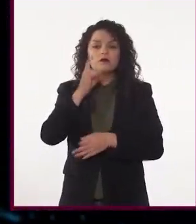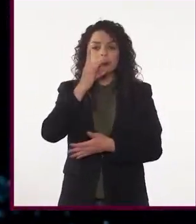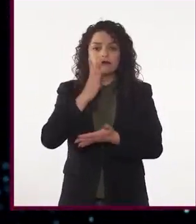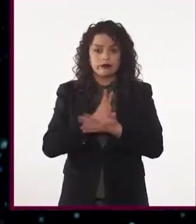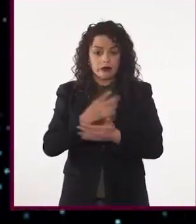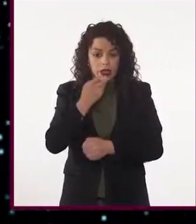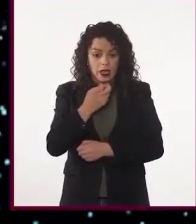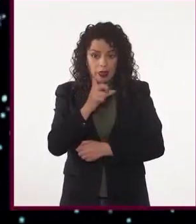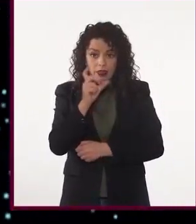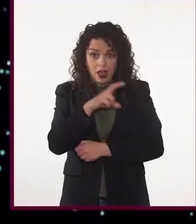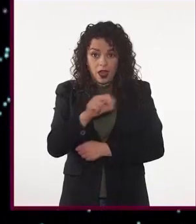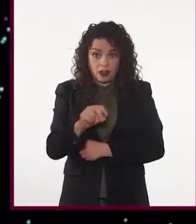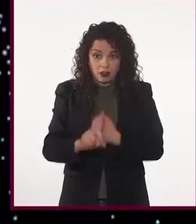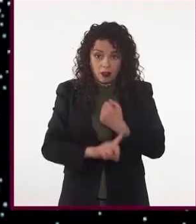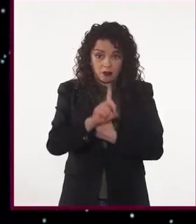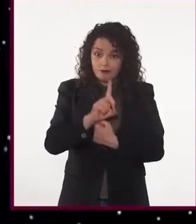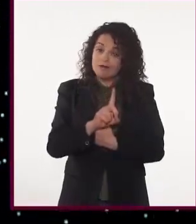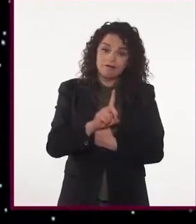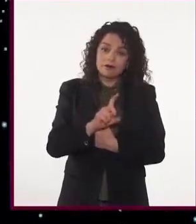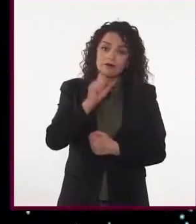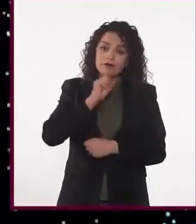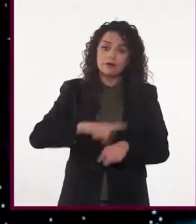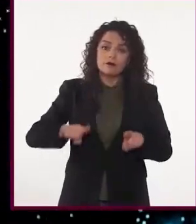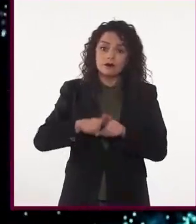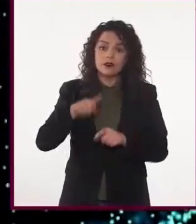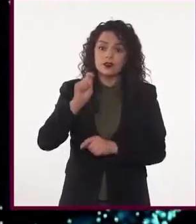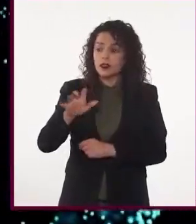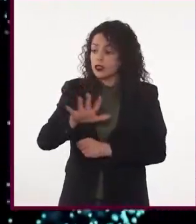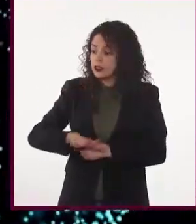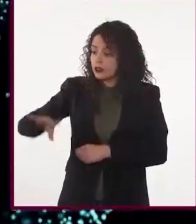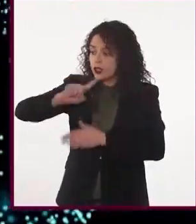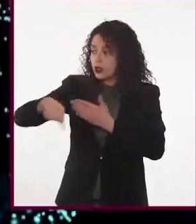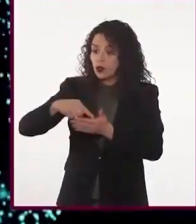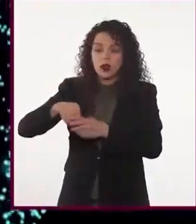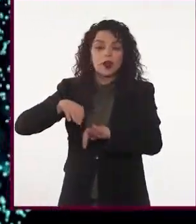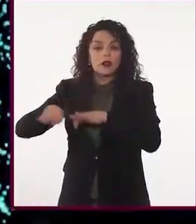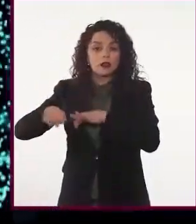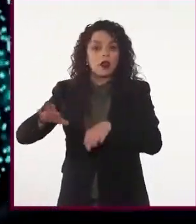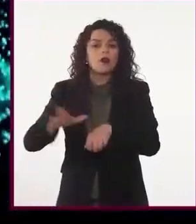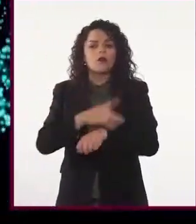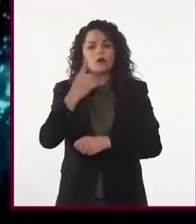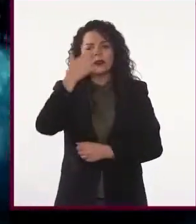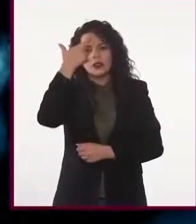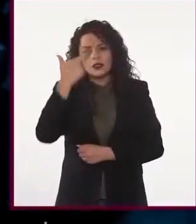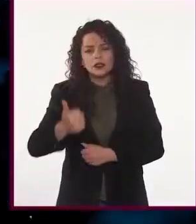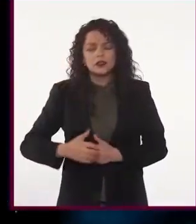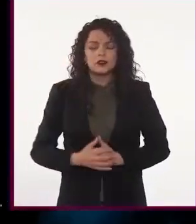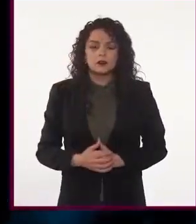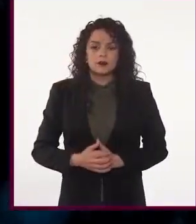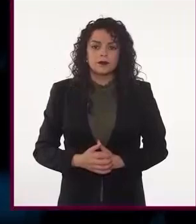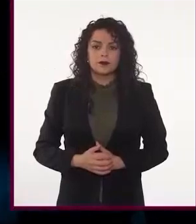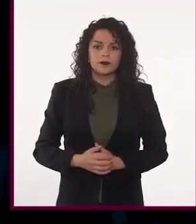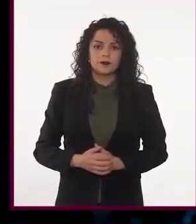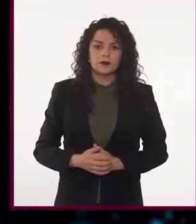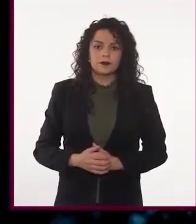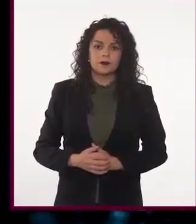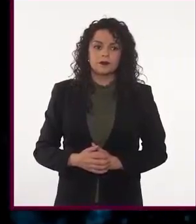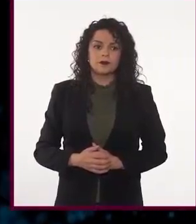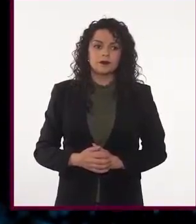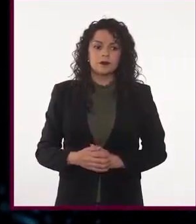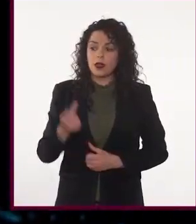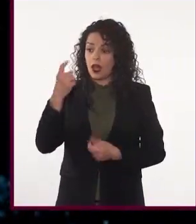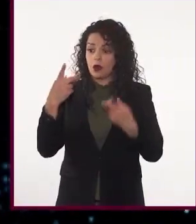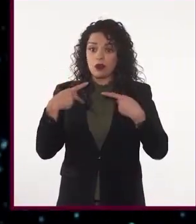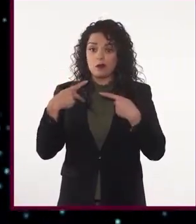la persona, sino que también afecta al centro de trabajo debido a que, pues, hay personas que se